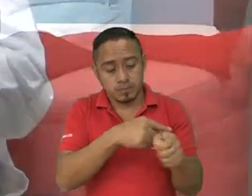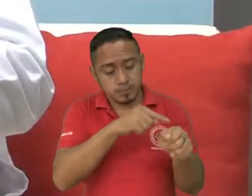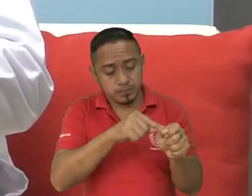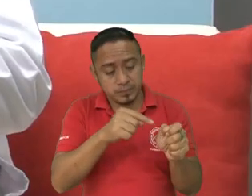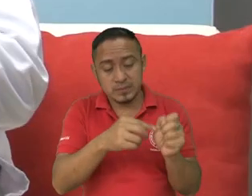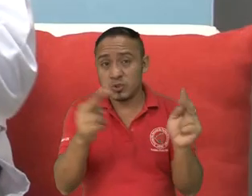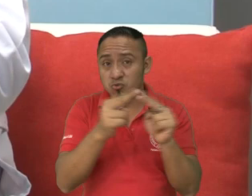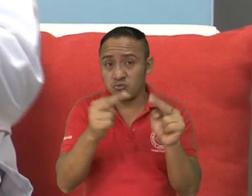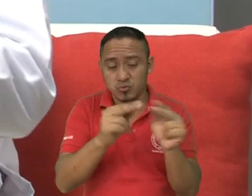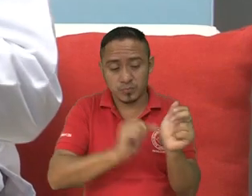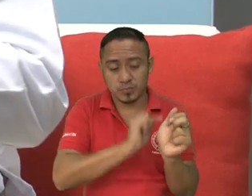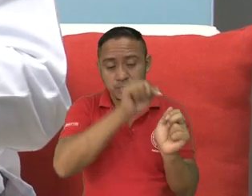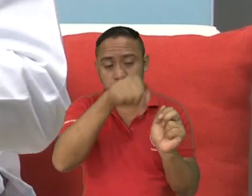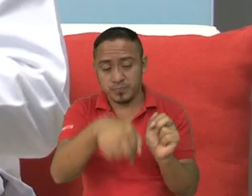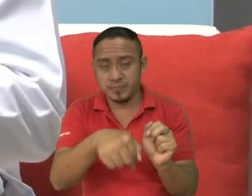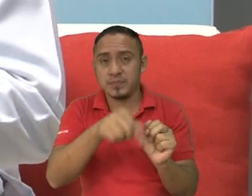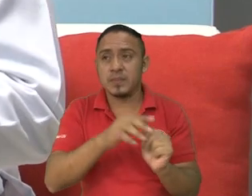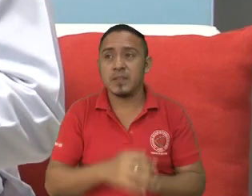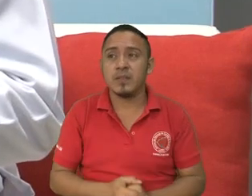eléctrica para reiniciar.